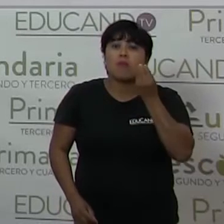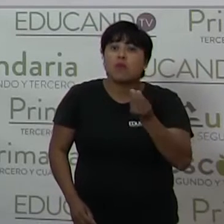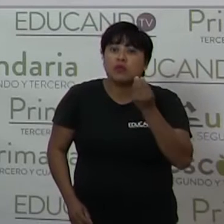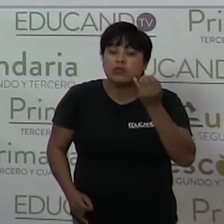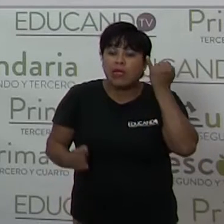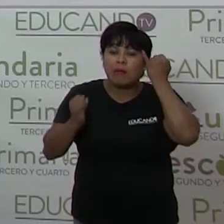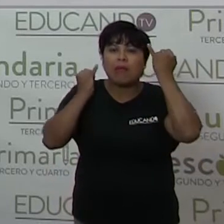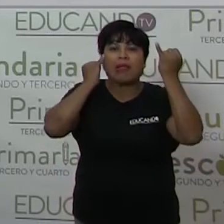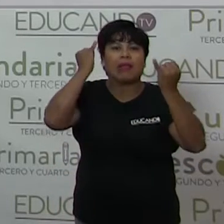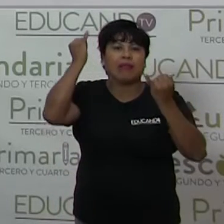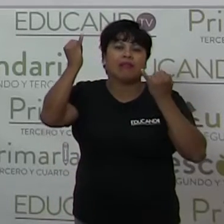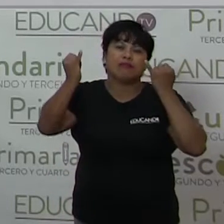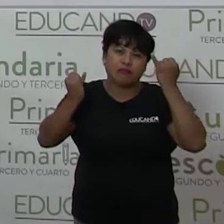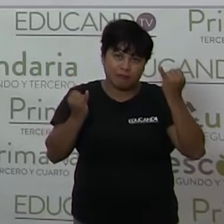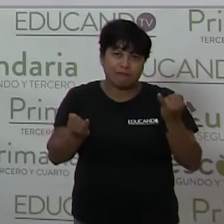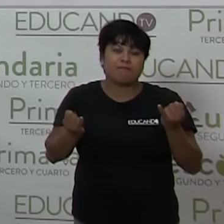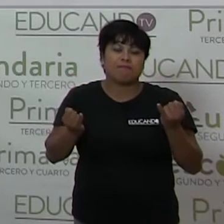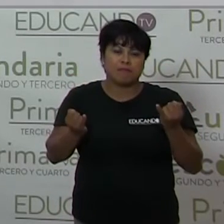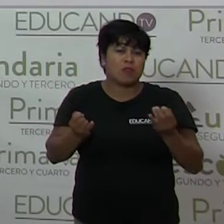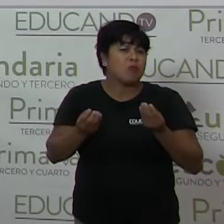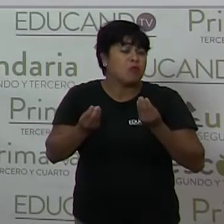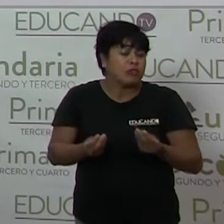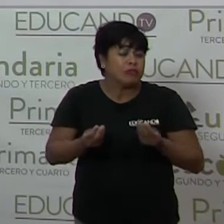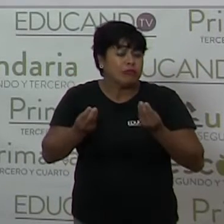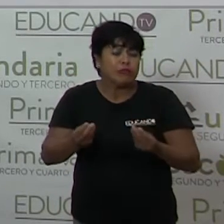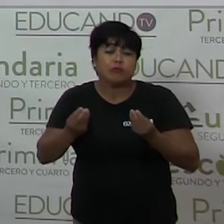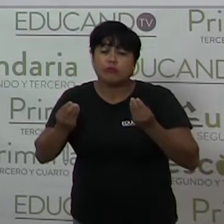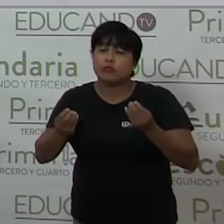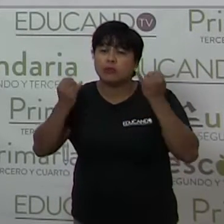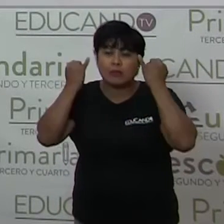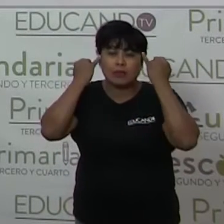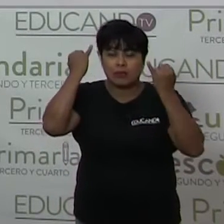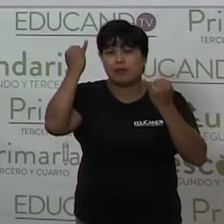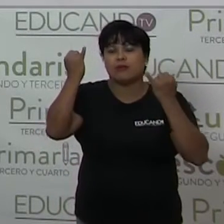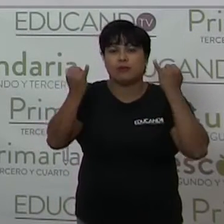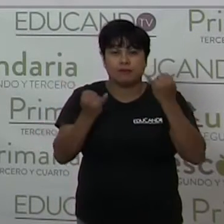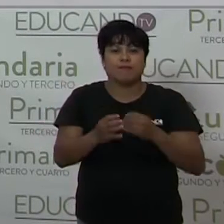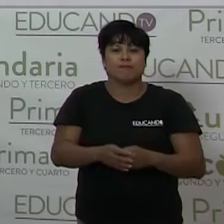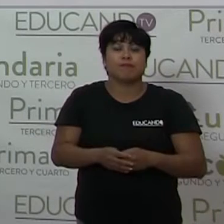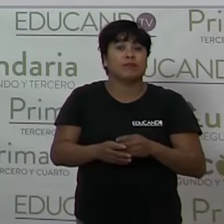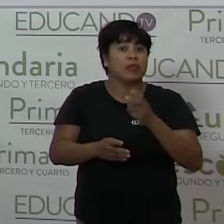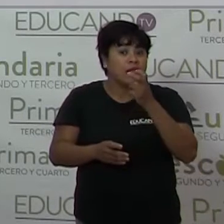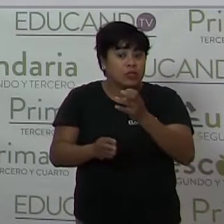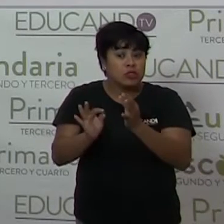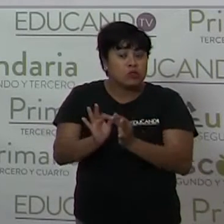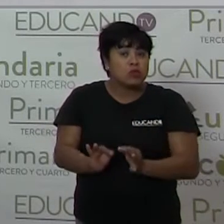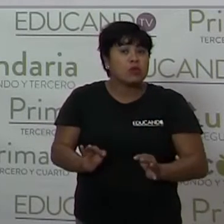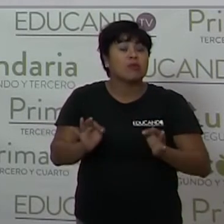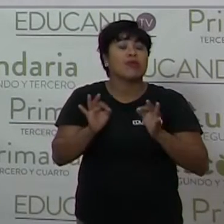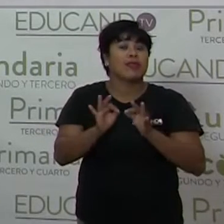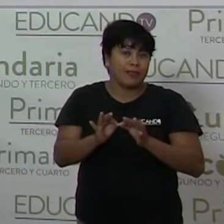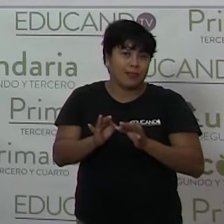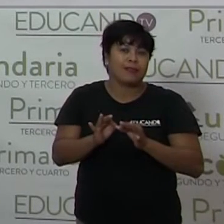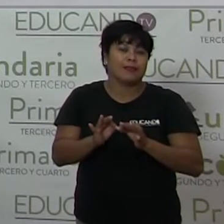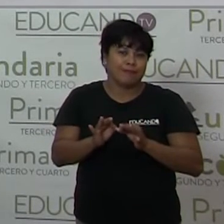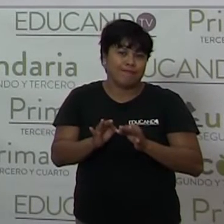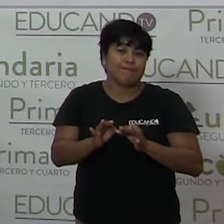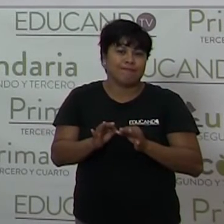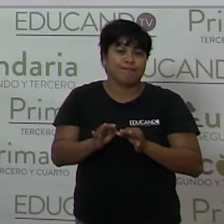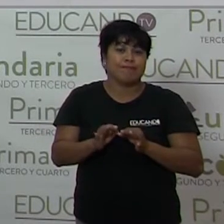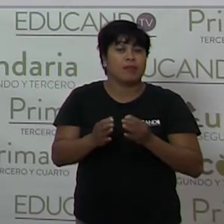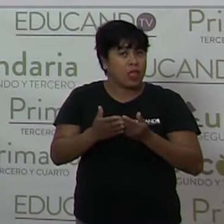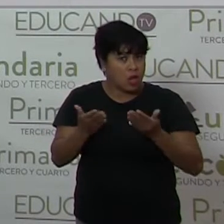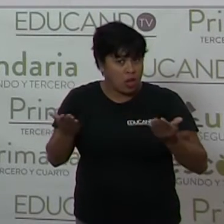muchísima imaginación mucha mucha mucha es muy importante